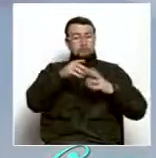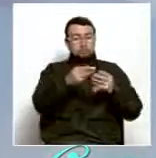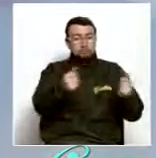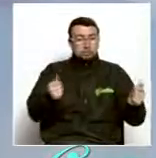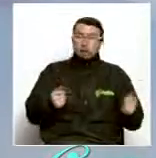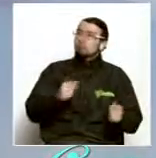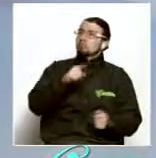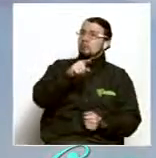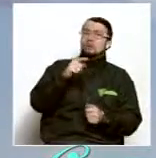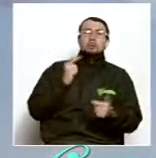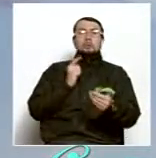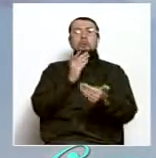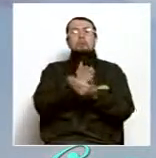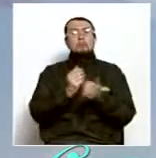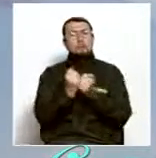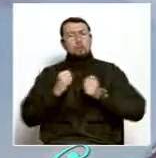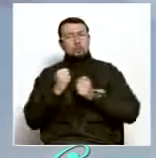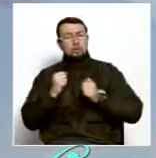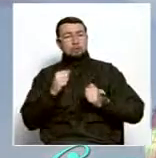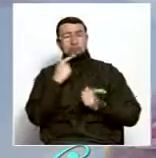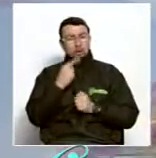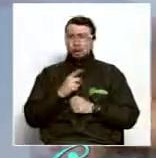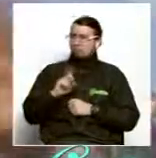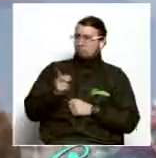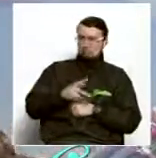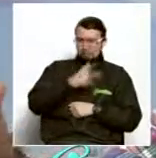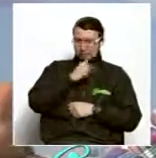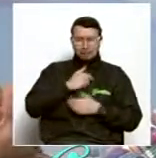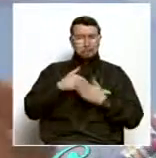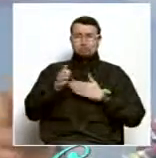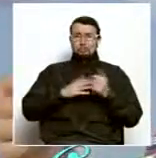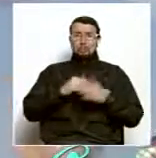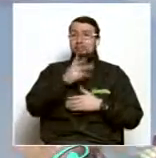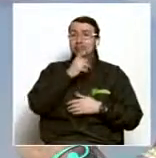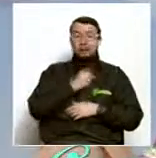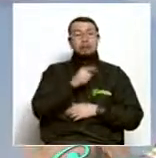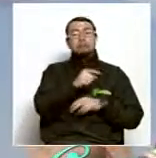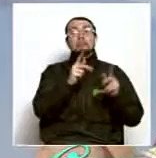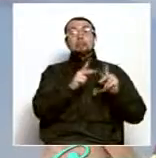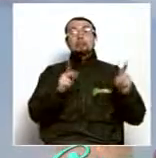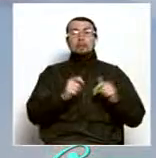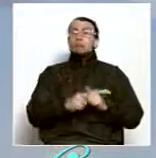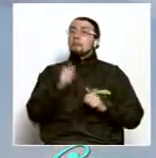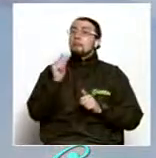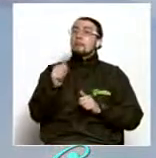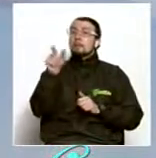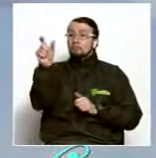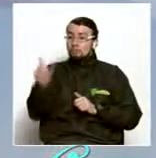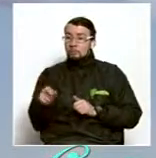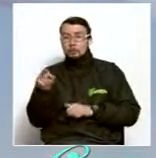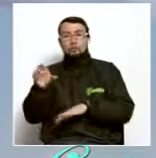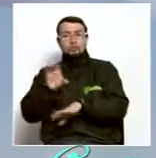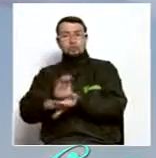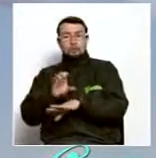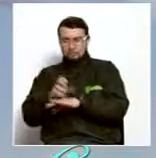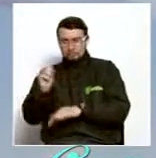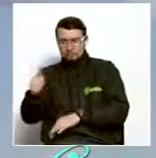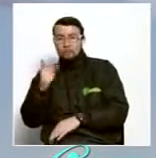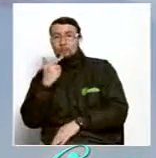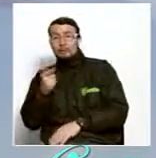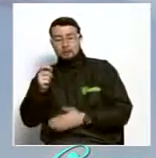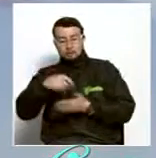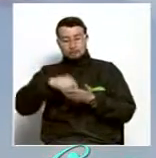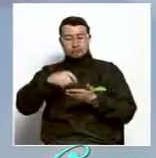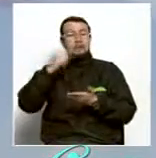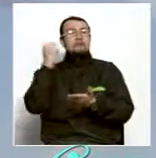agua bendita, que no, que eso no tenía nada que ver con los humanos. Lo decía el de la ciudad. el que firmaba el